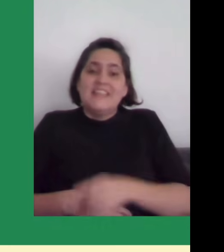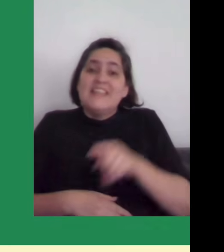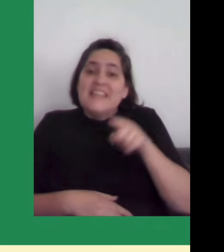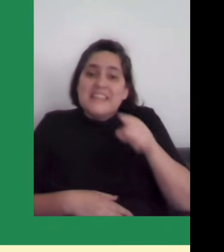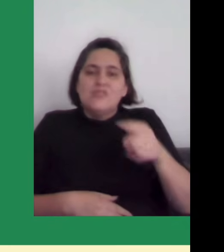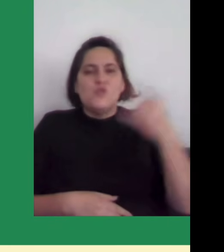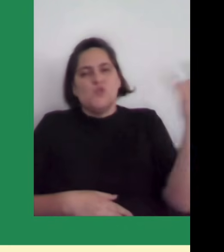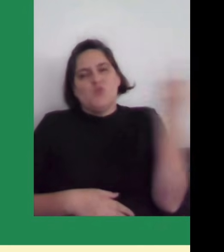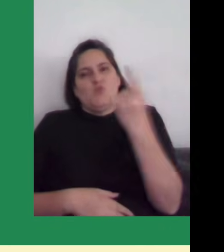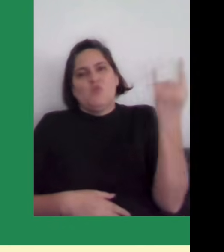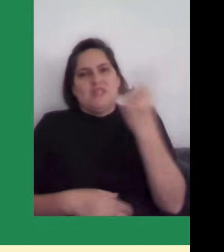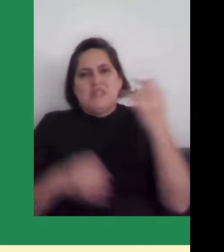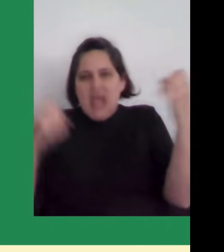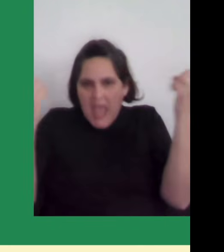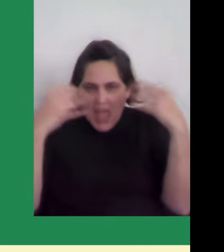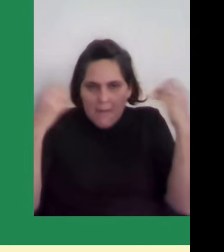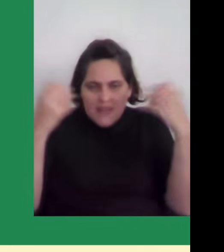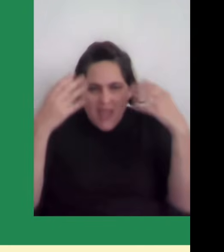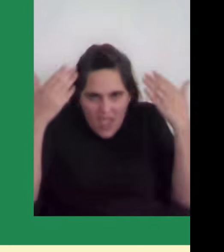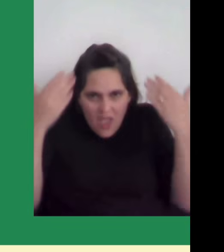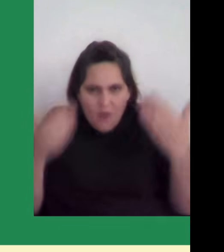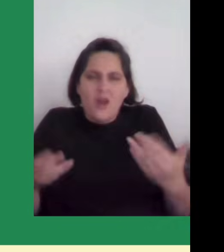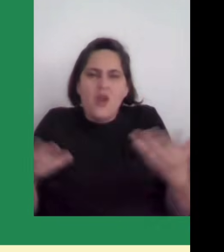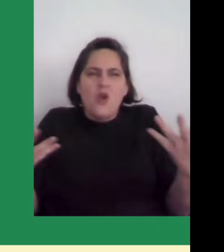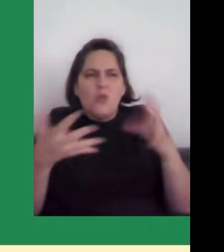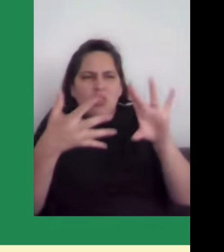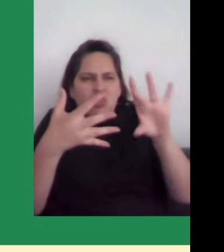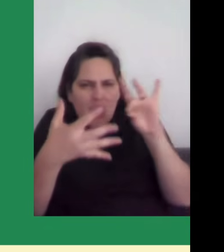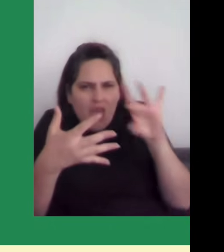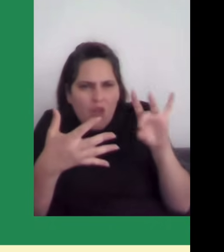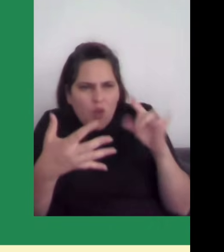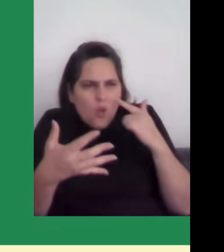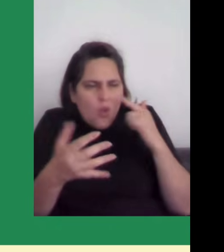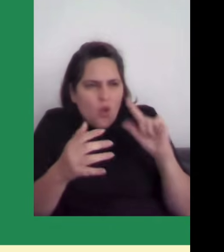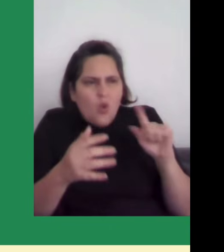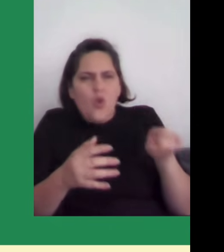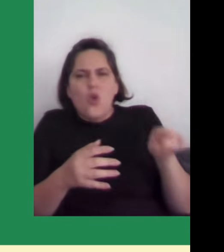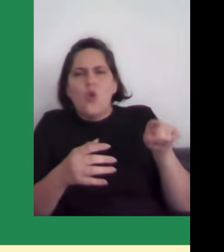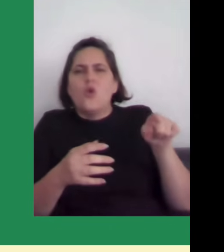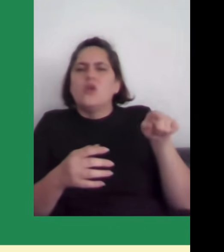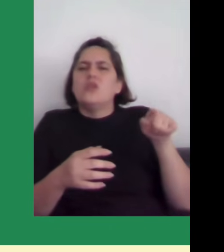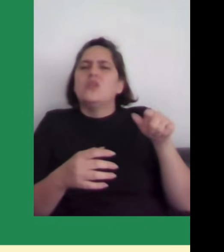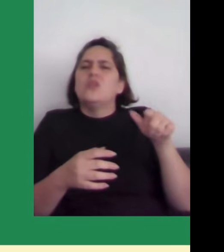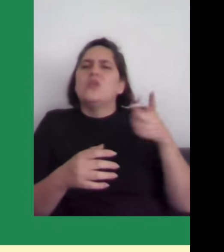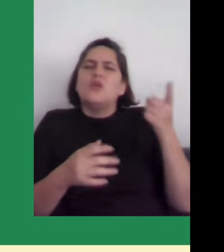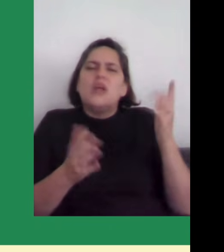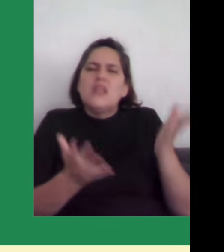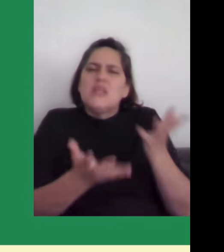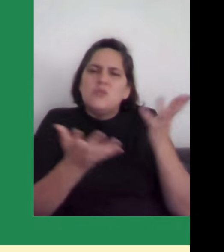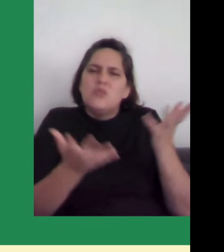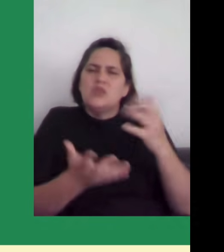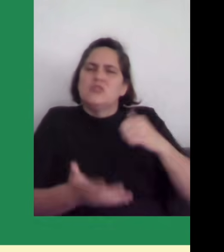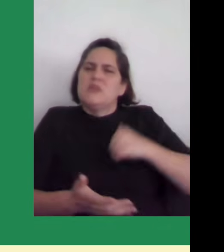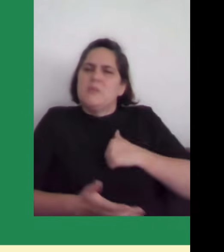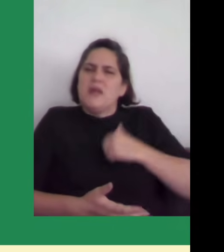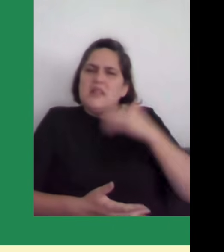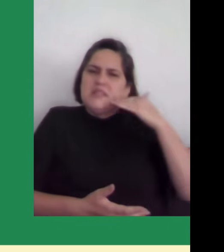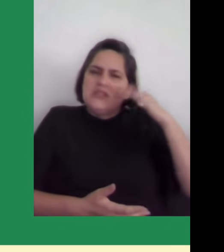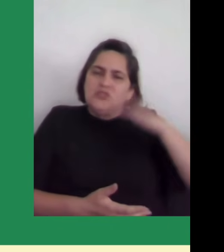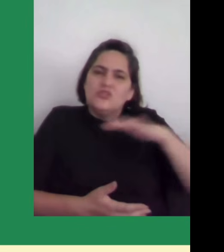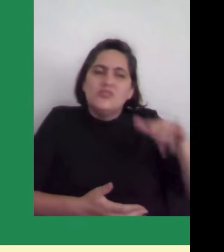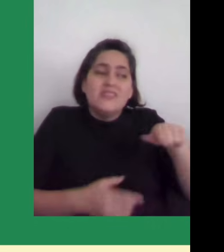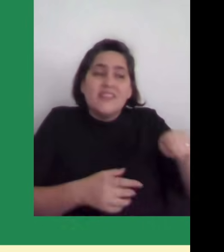el capacitarnos todos en diagnóstico y estimulación temprana, para que la calidad de vida de nuestros